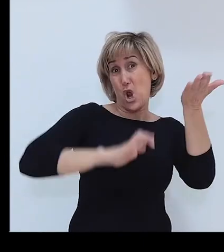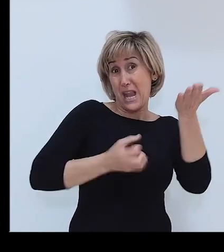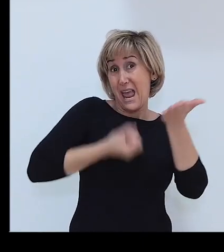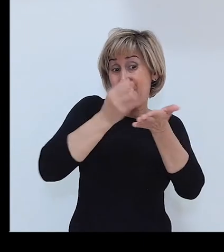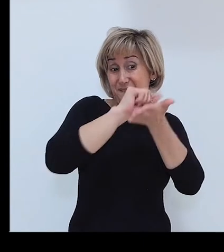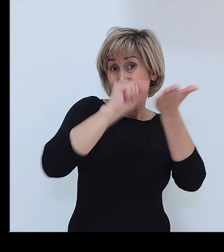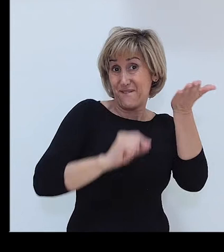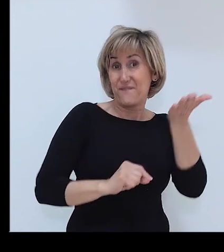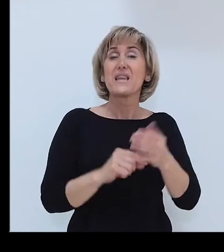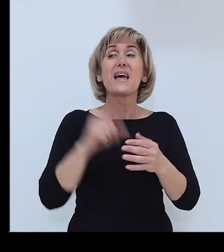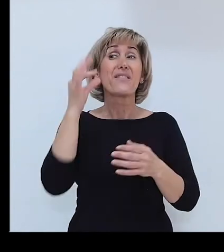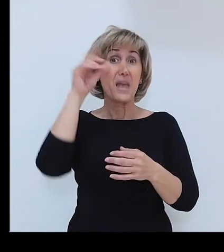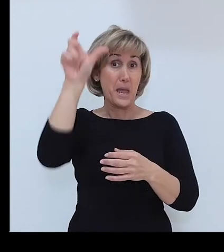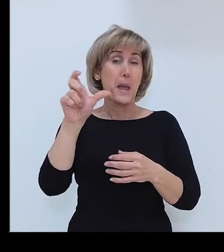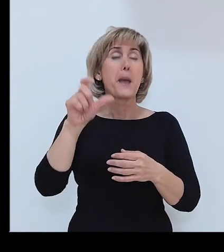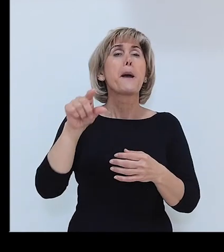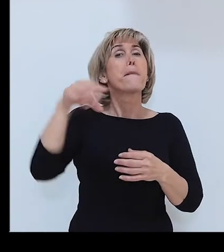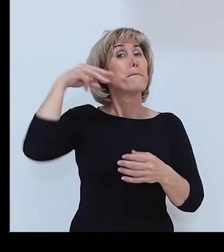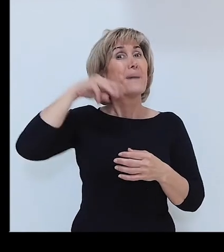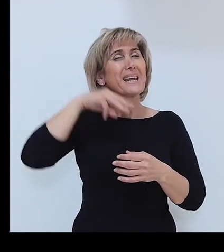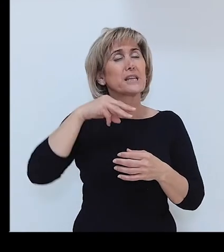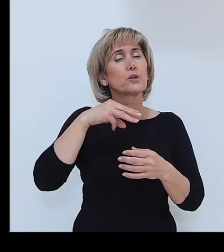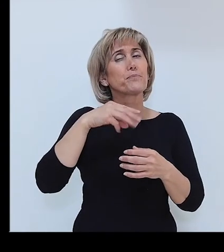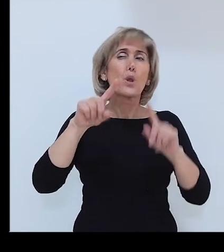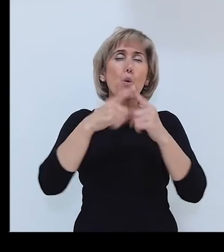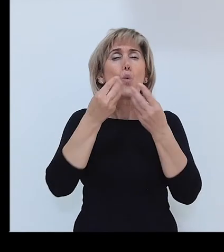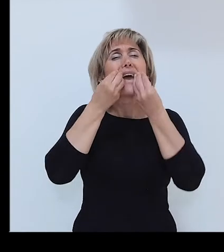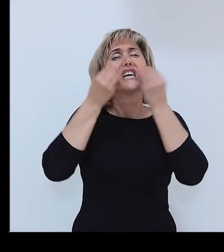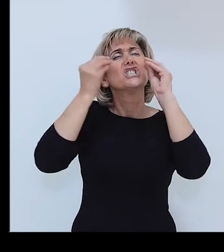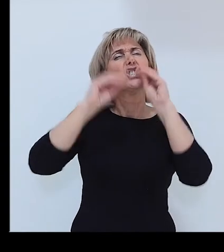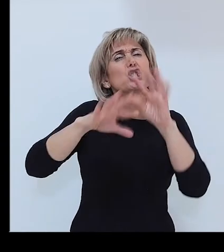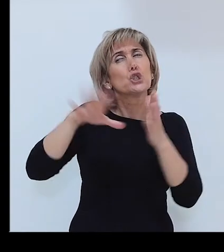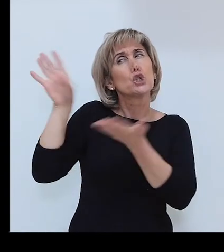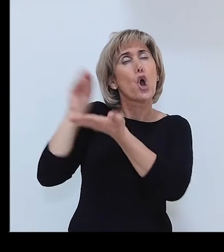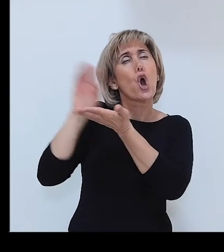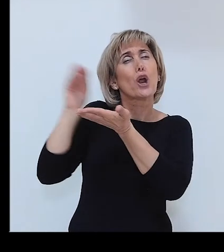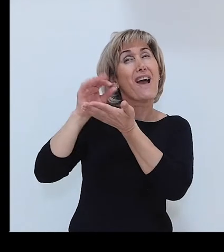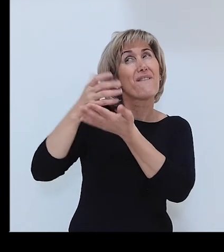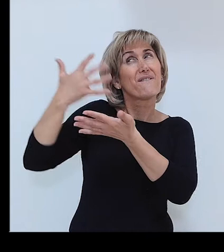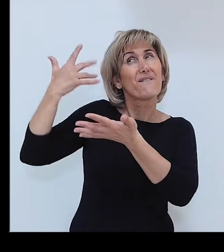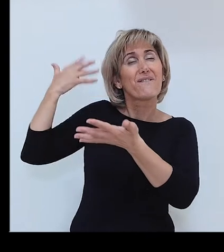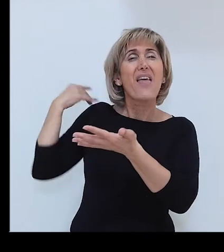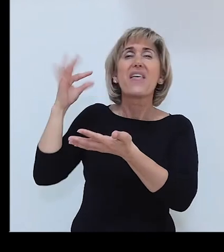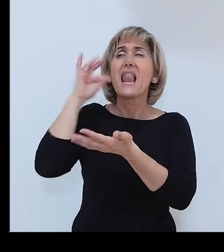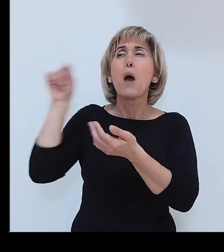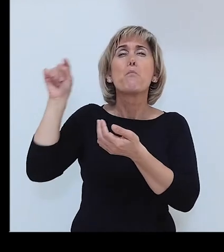biografía de Harriet Martineau es hacer una historiografía de las mujeres en sociología.